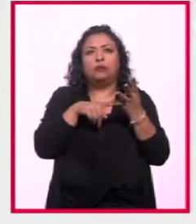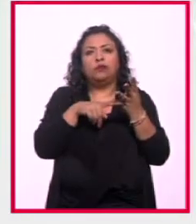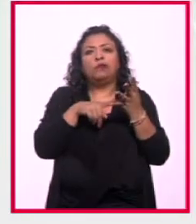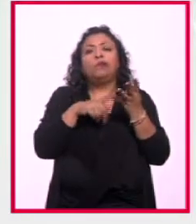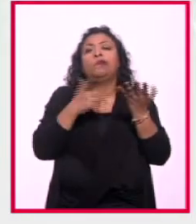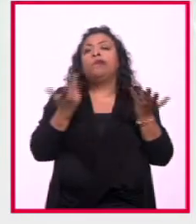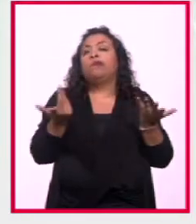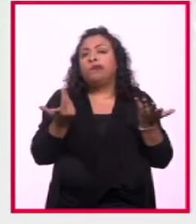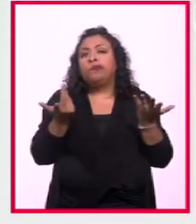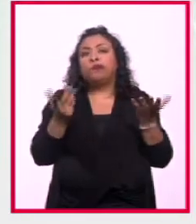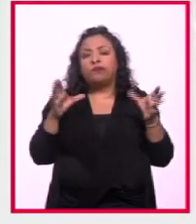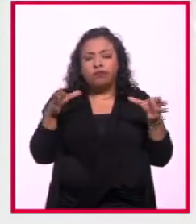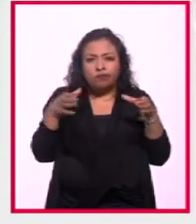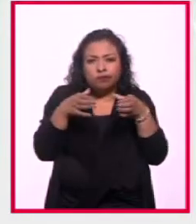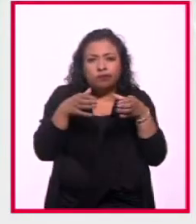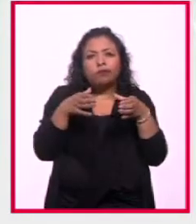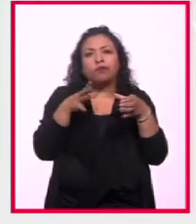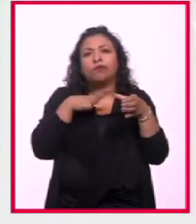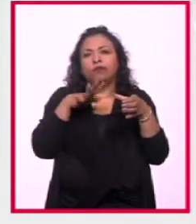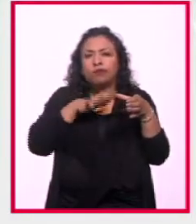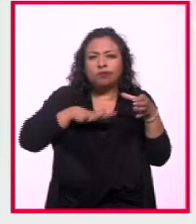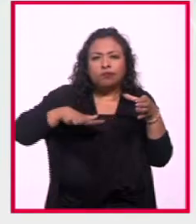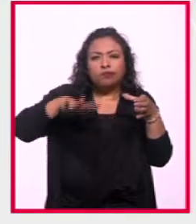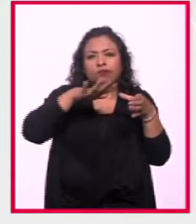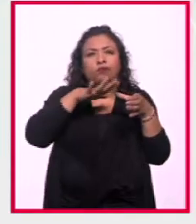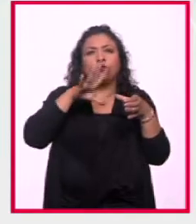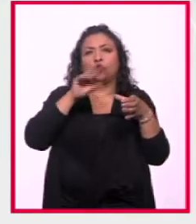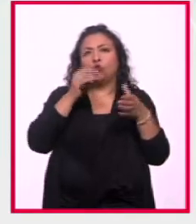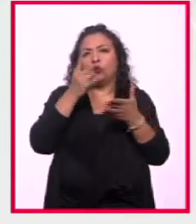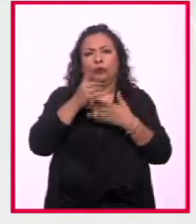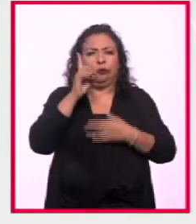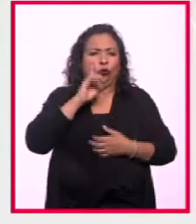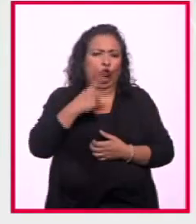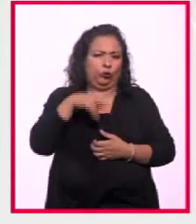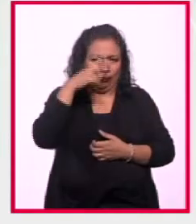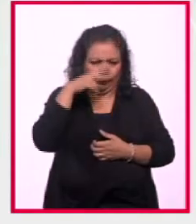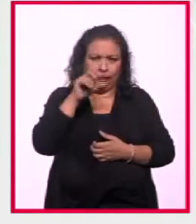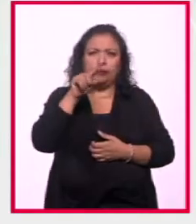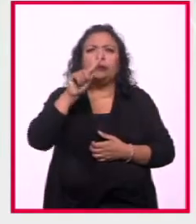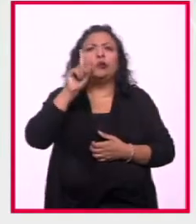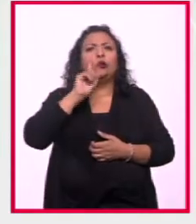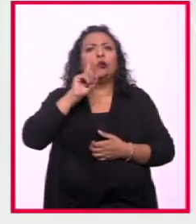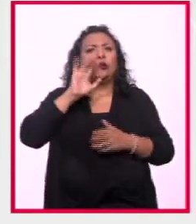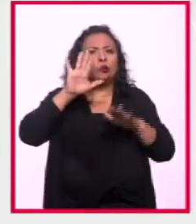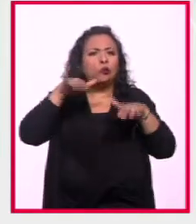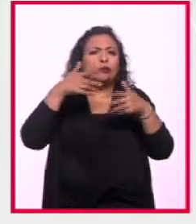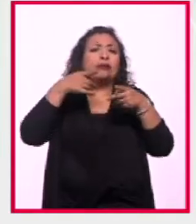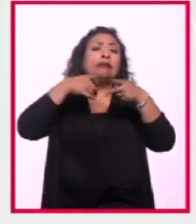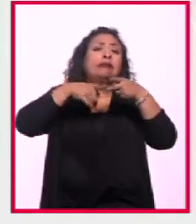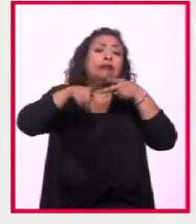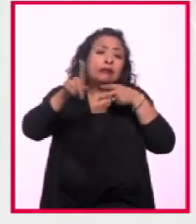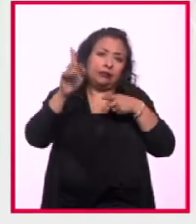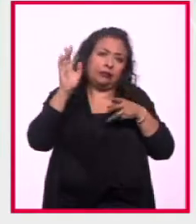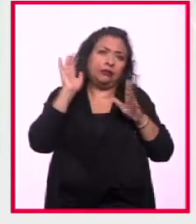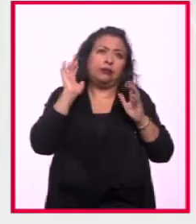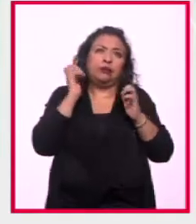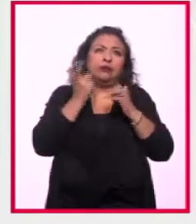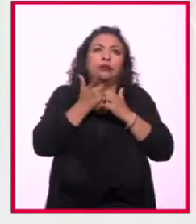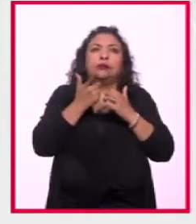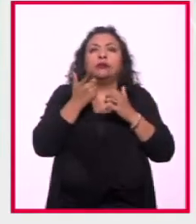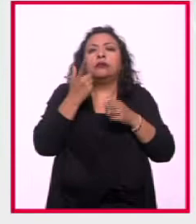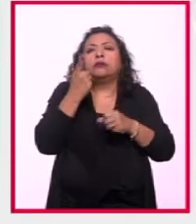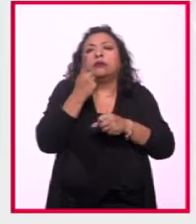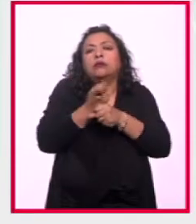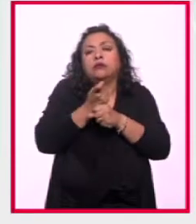es decir abarcar digamos un universo no solamente mujeres mexicanas también mujeres pioneras o que han sido por ejemplo las